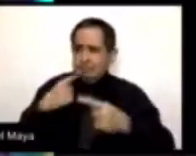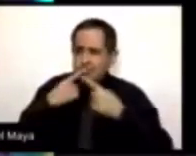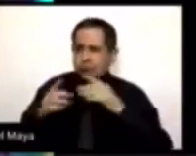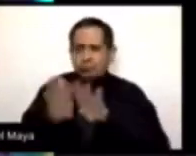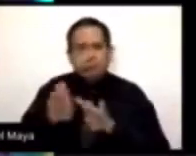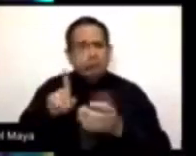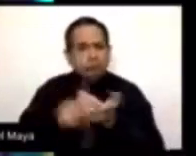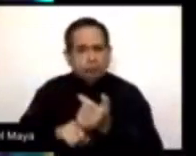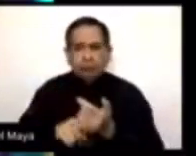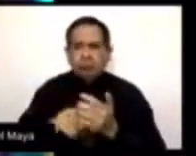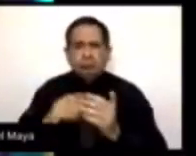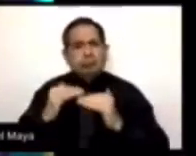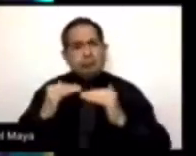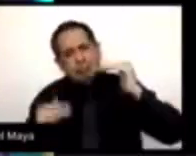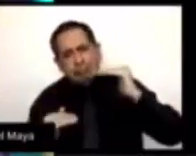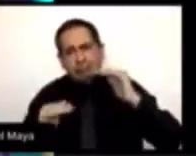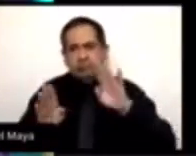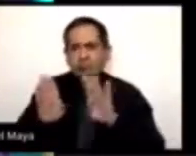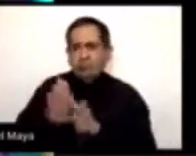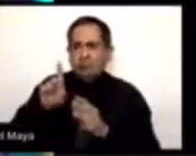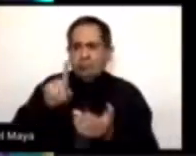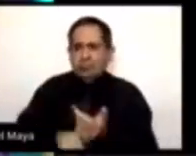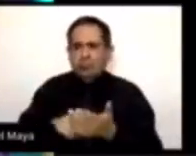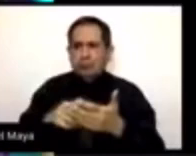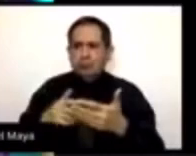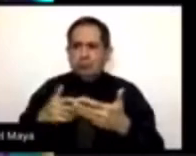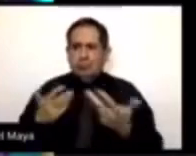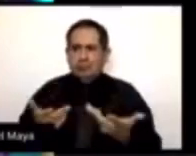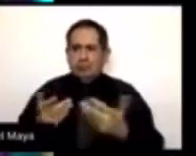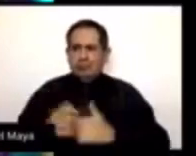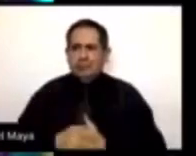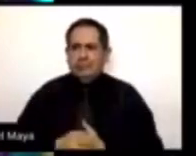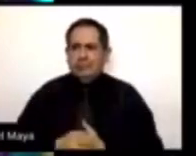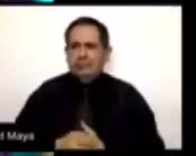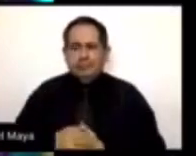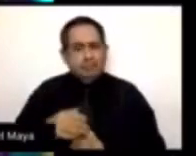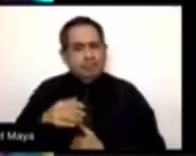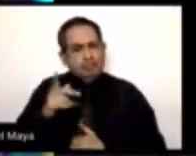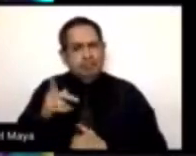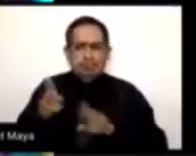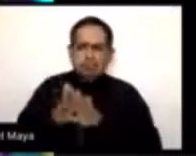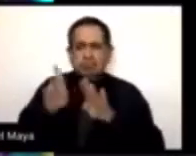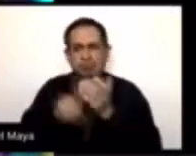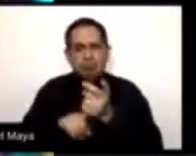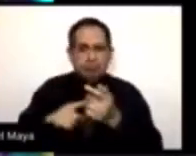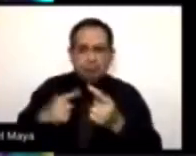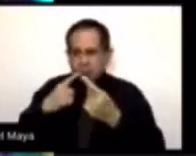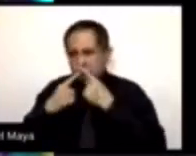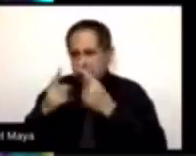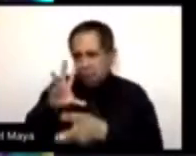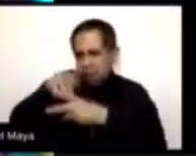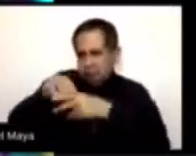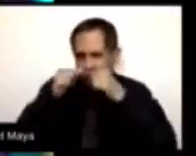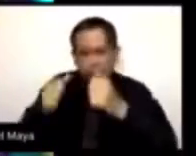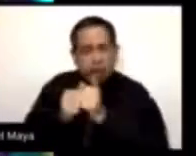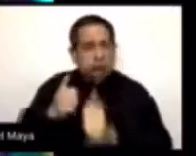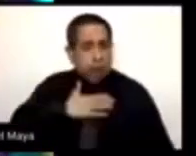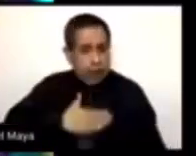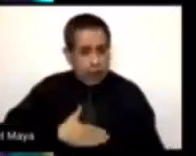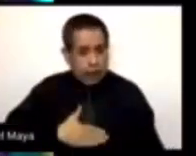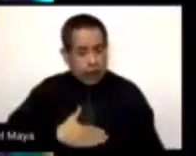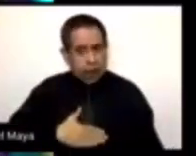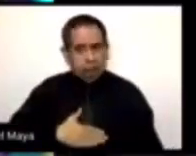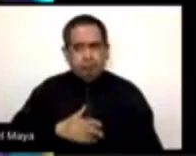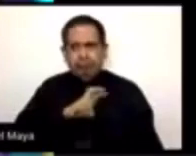la desigualdad y la exclusión social. Por ello, la Coalición Económica Inclusiva con Justicia Social